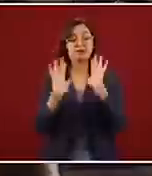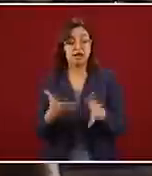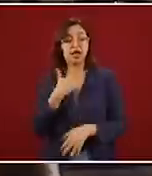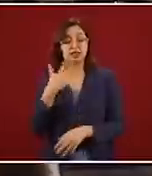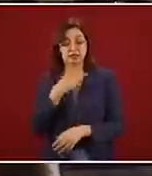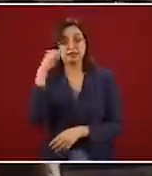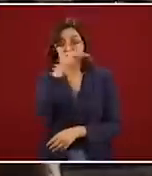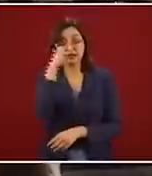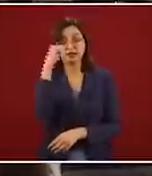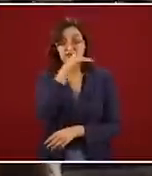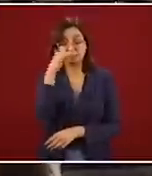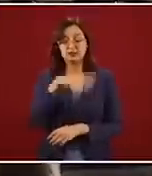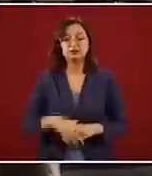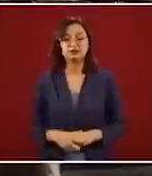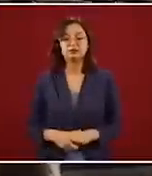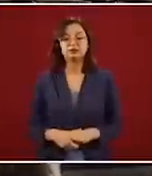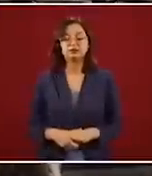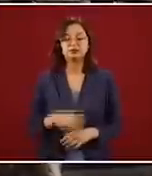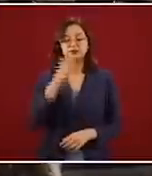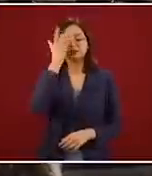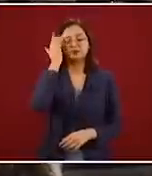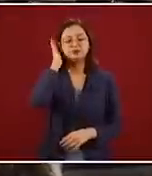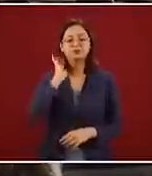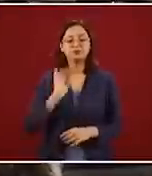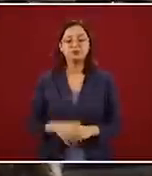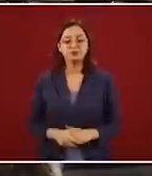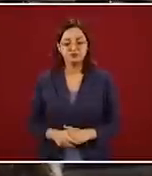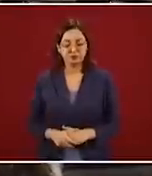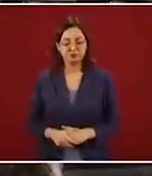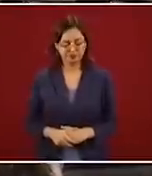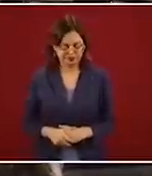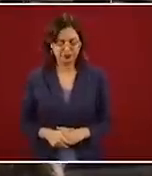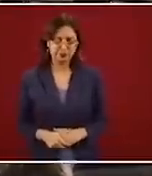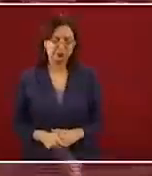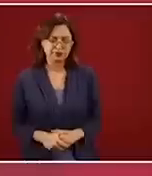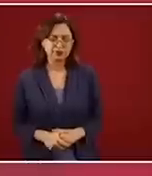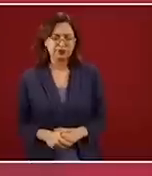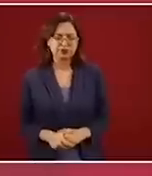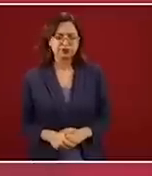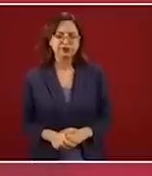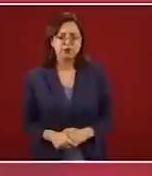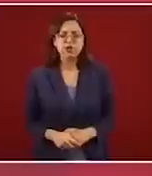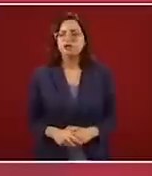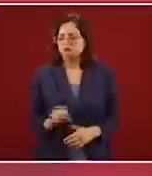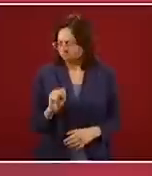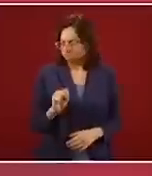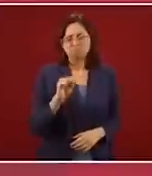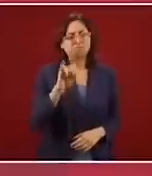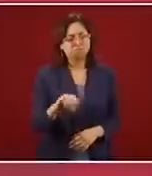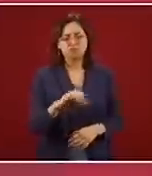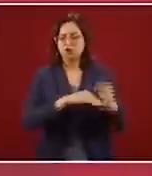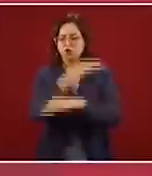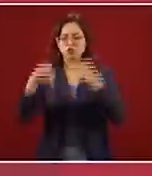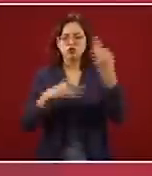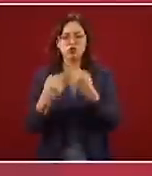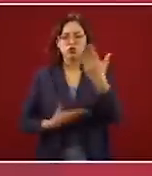Sí, todos los servicios que estaban anteriormente garantizados como gratuitos por